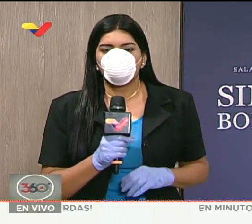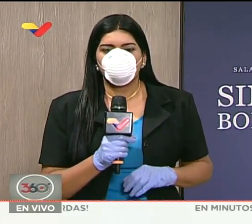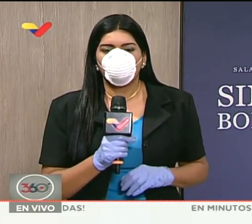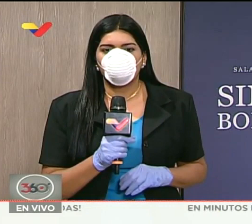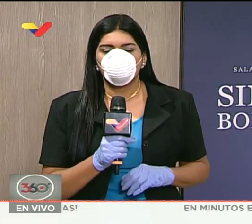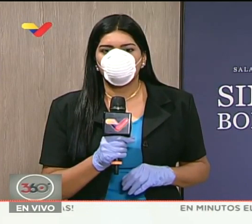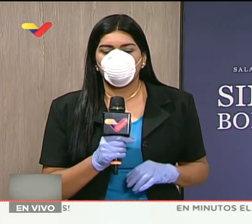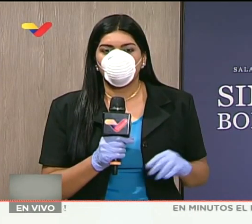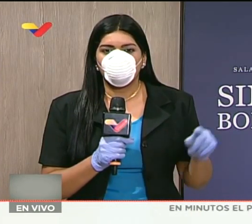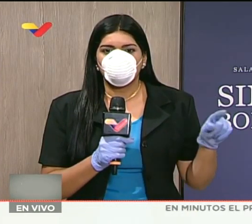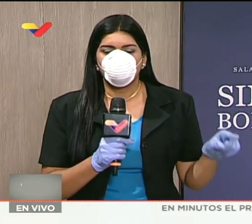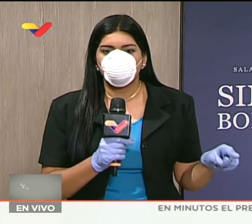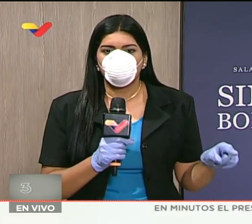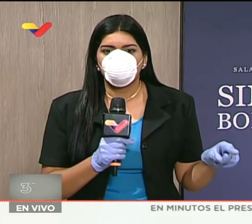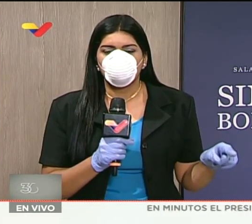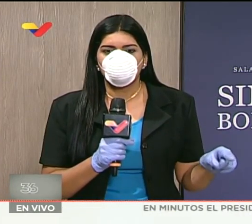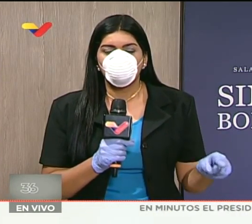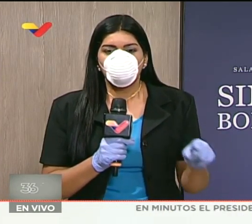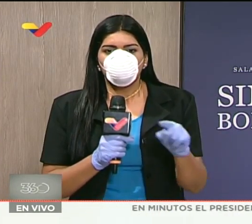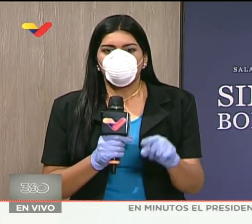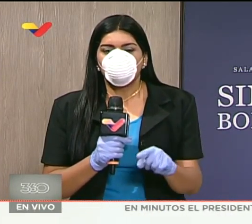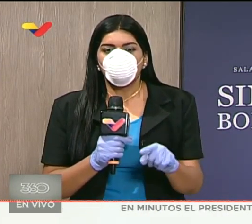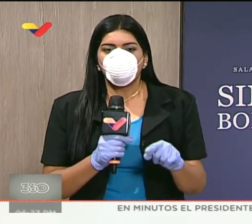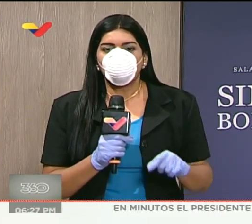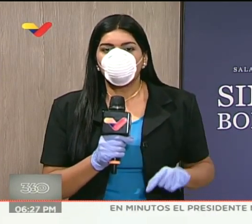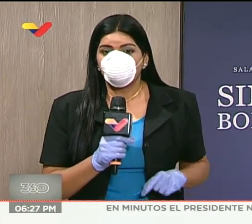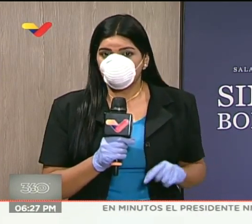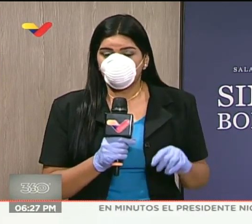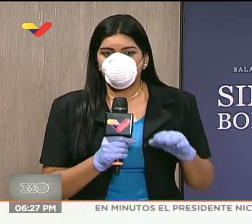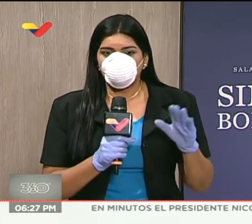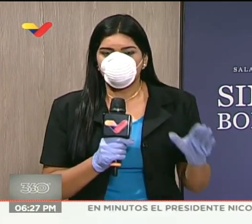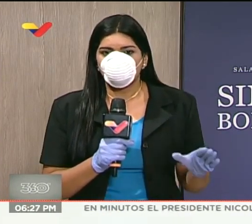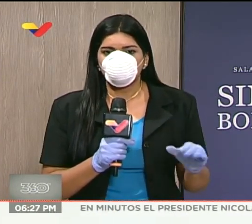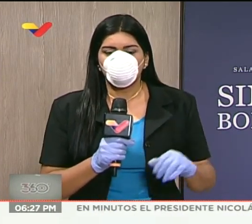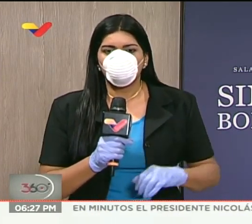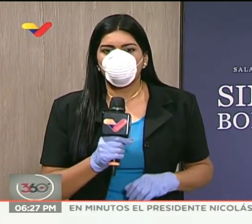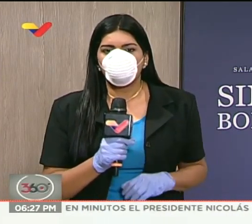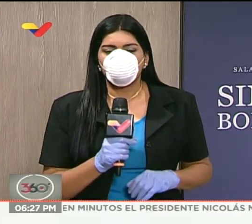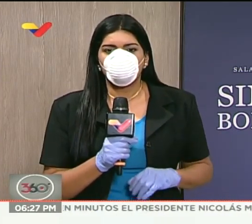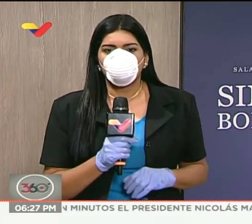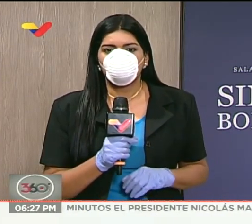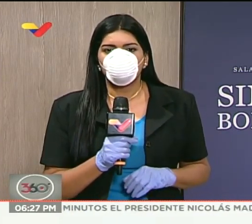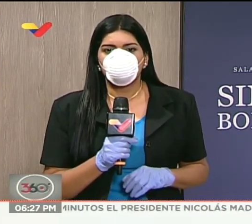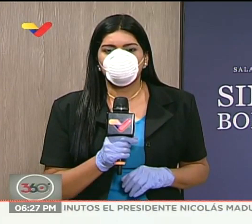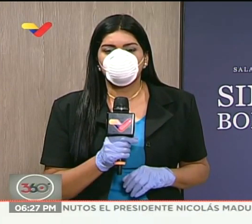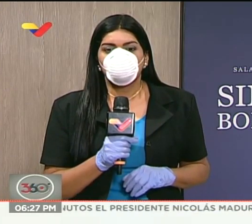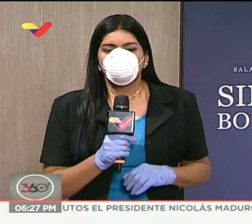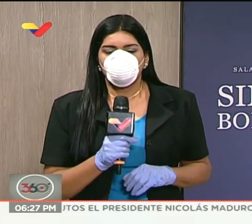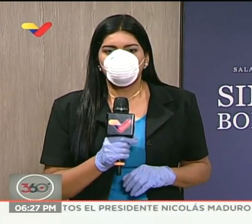que ha dado el pueblo venezolano a través de esta Big Data para la canalización de nuevas